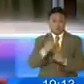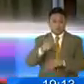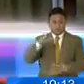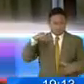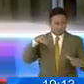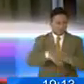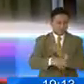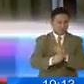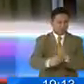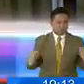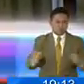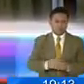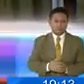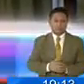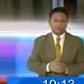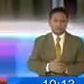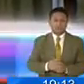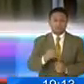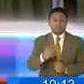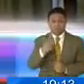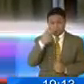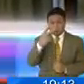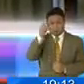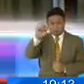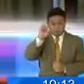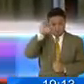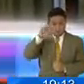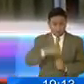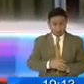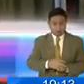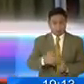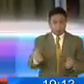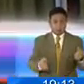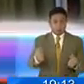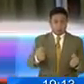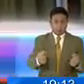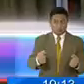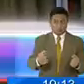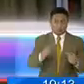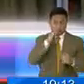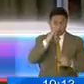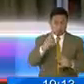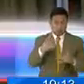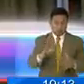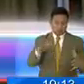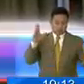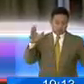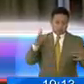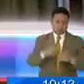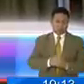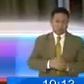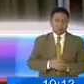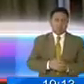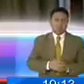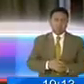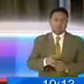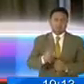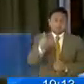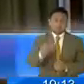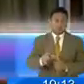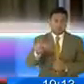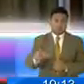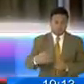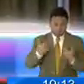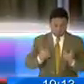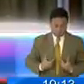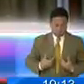y en sí, pues, como se ve en el video, es un vehículo caro, digámoslo así, no es un cualquier auto. Son personas